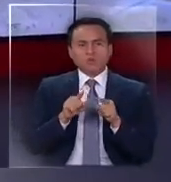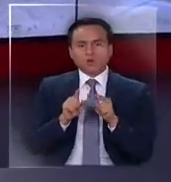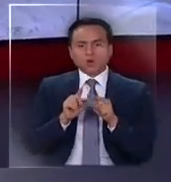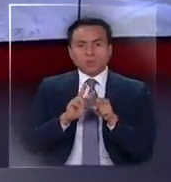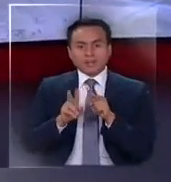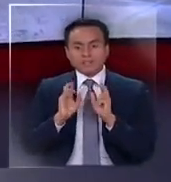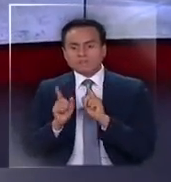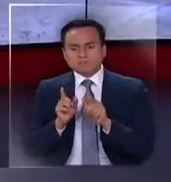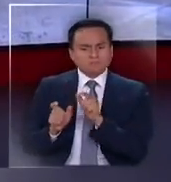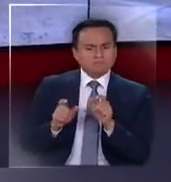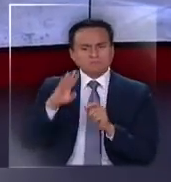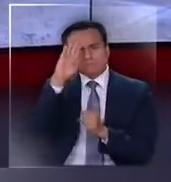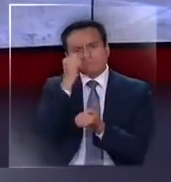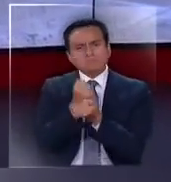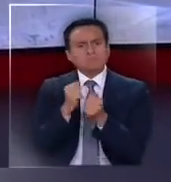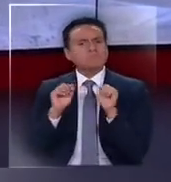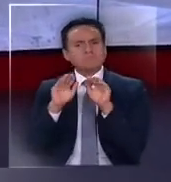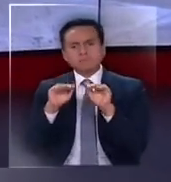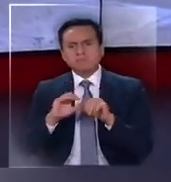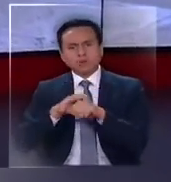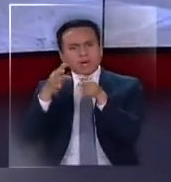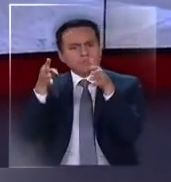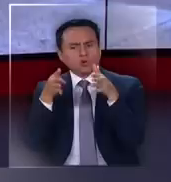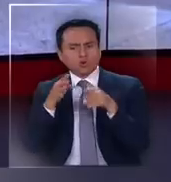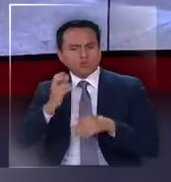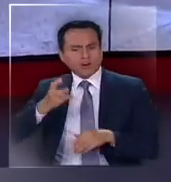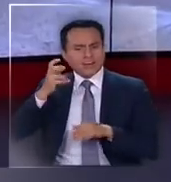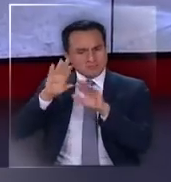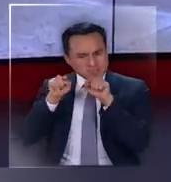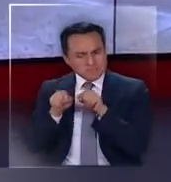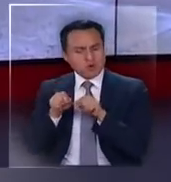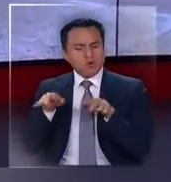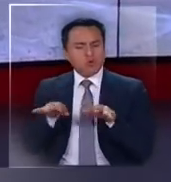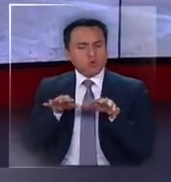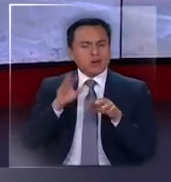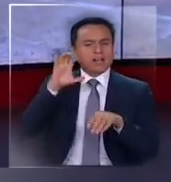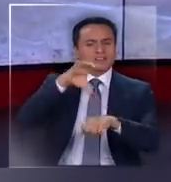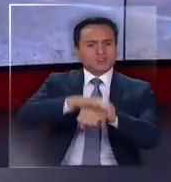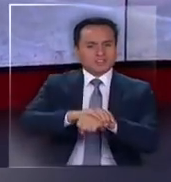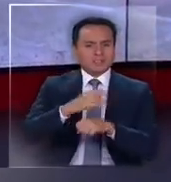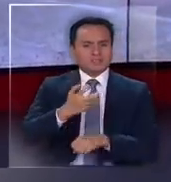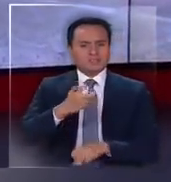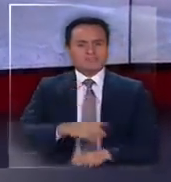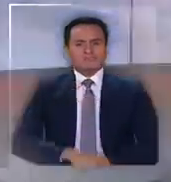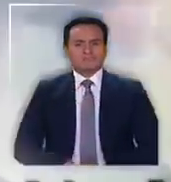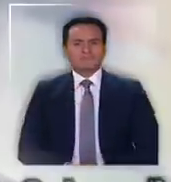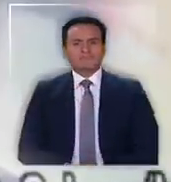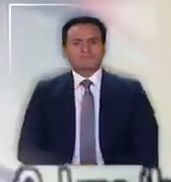operativos, Carabineros usó el mismo camión robado para capturar a los ladrones.